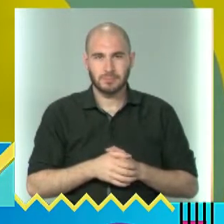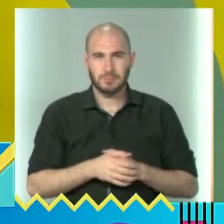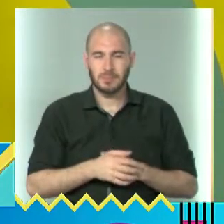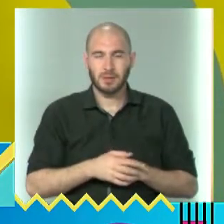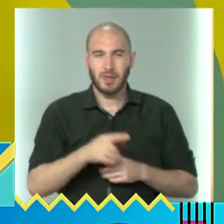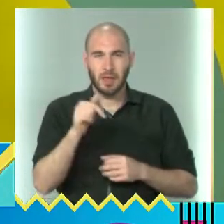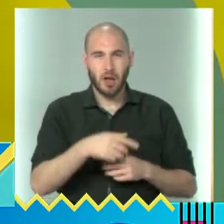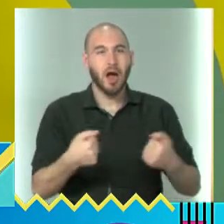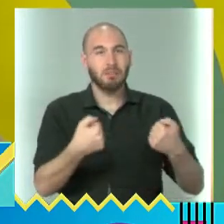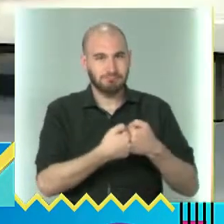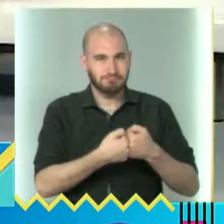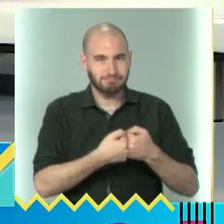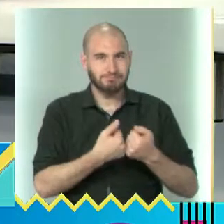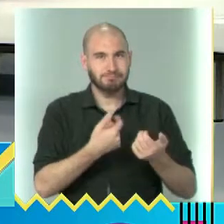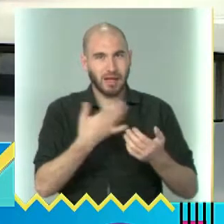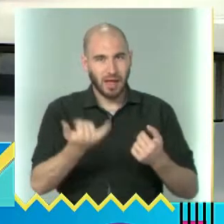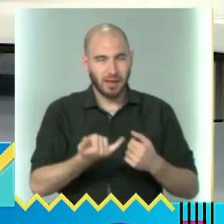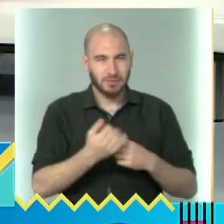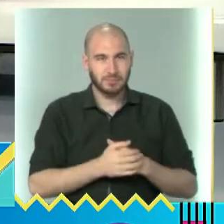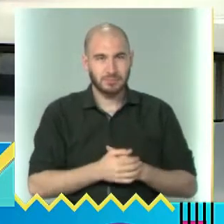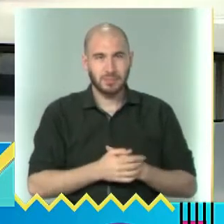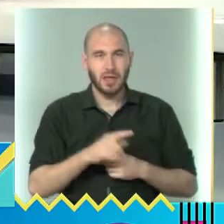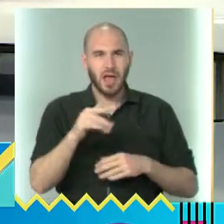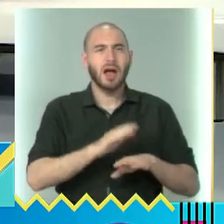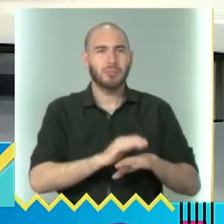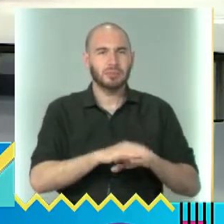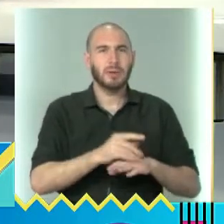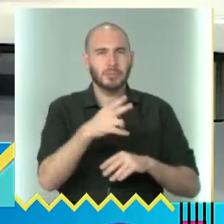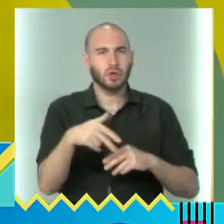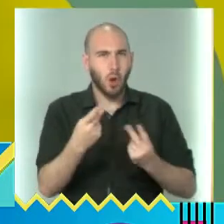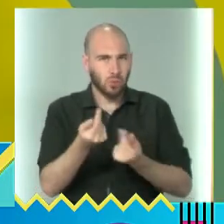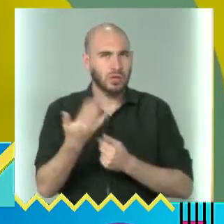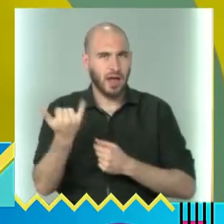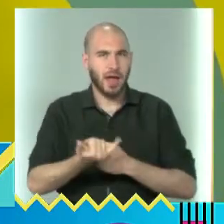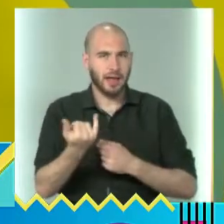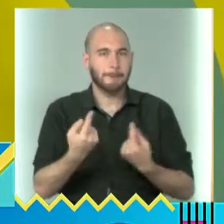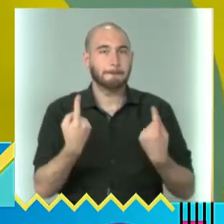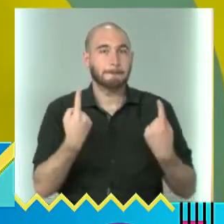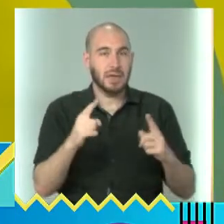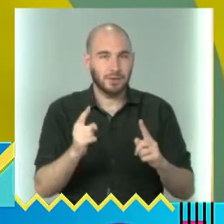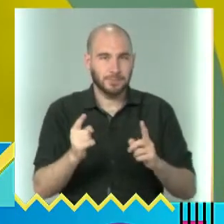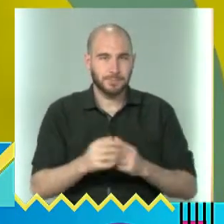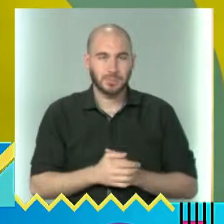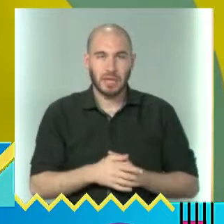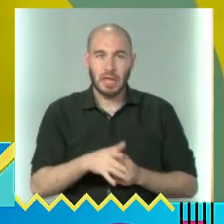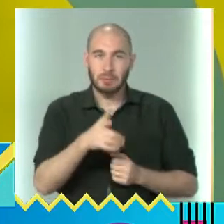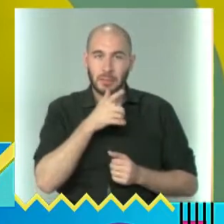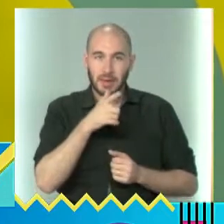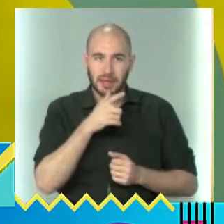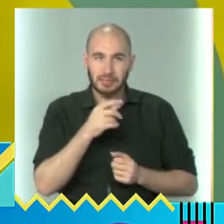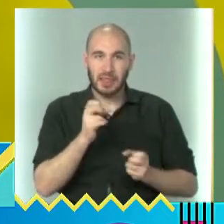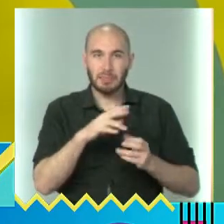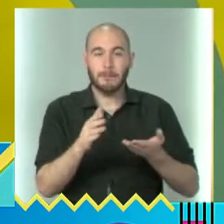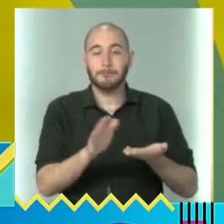Entonces, estamos de acuerdo básicamente en que hay una responsabilidad de los usuarios. Pero me parece que tratándose